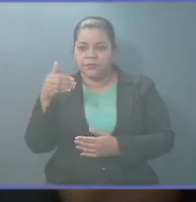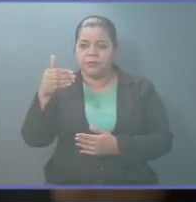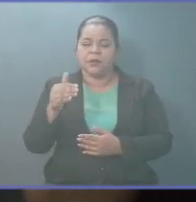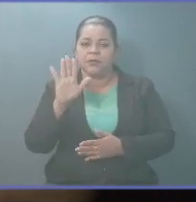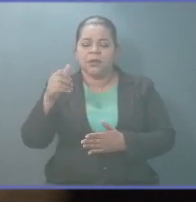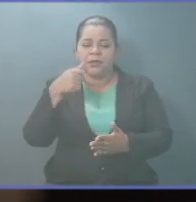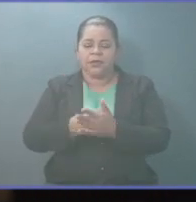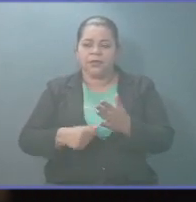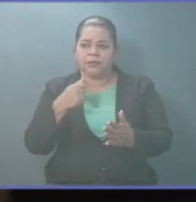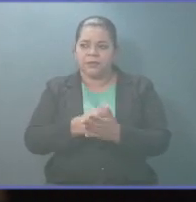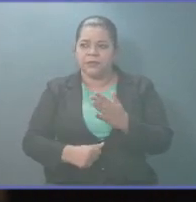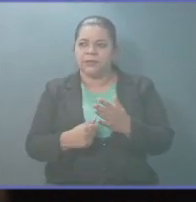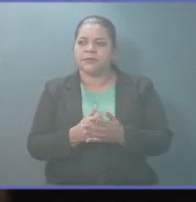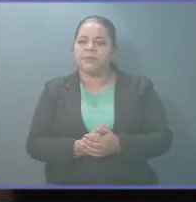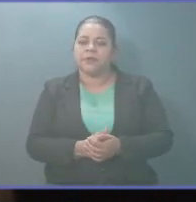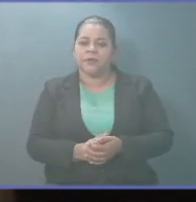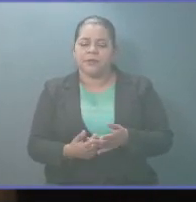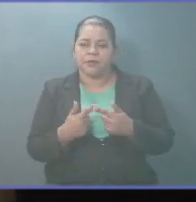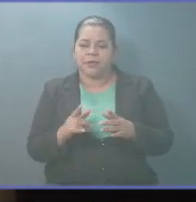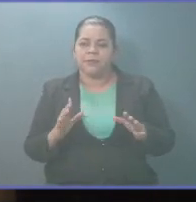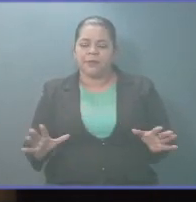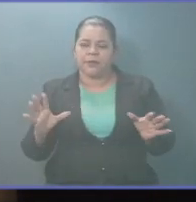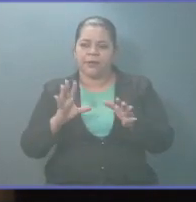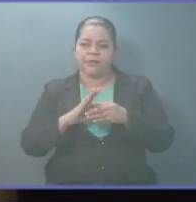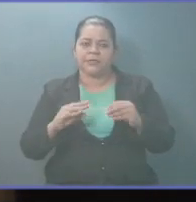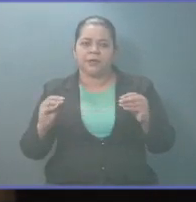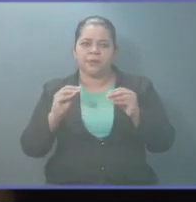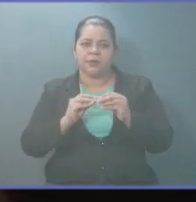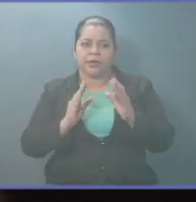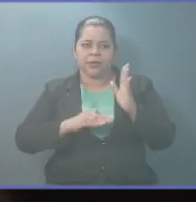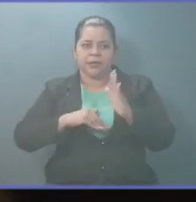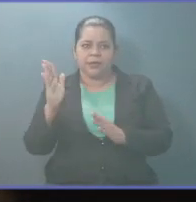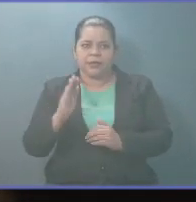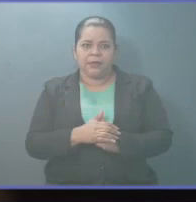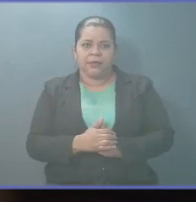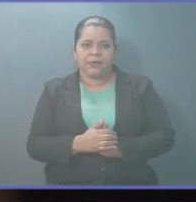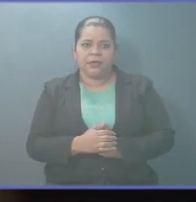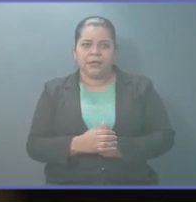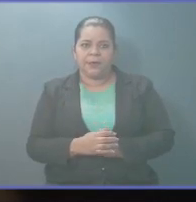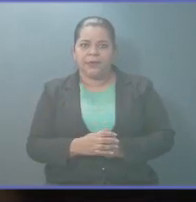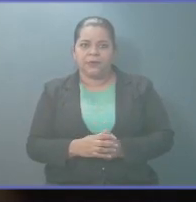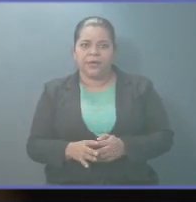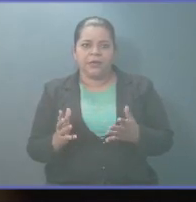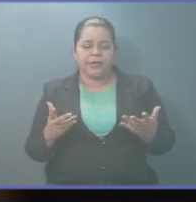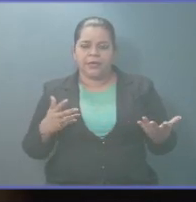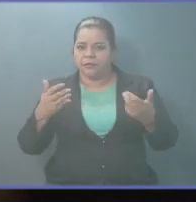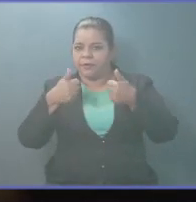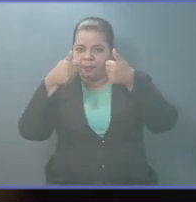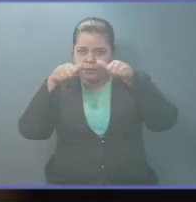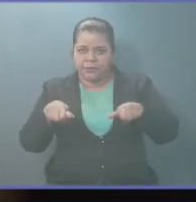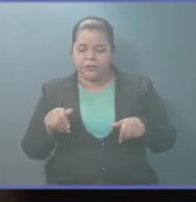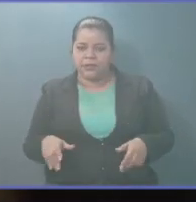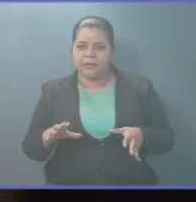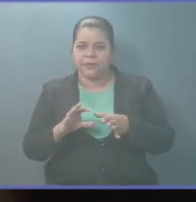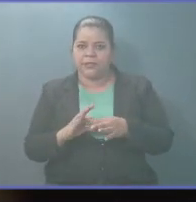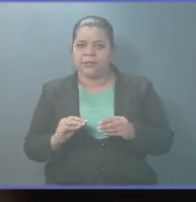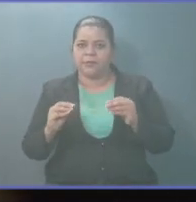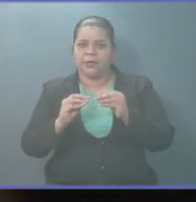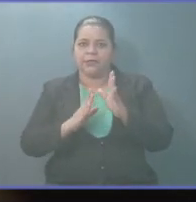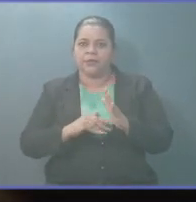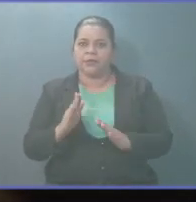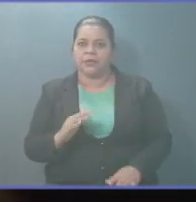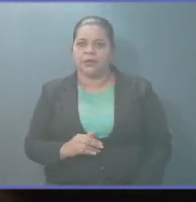cumplir cada uno de nosotros, cada uno de los empleadores de nuestro país. Por lo tanto, yo sí